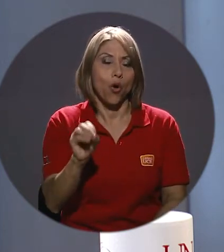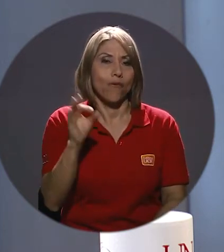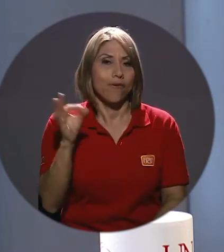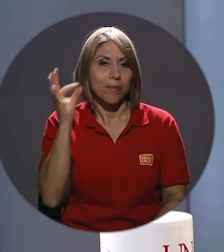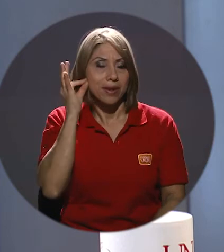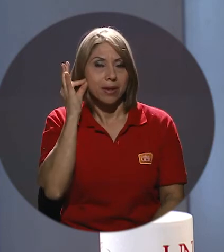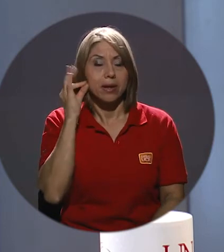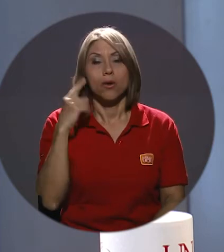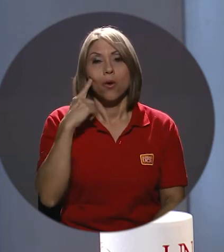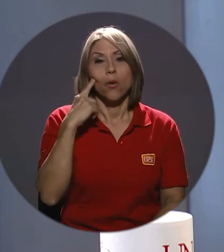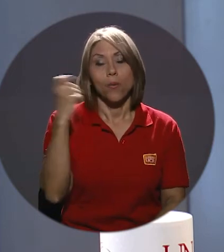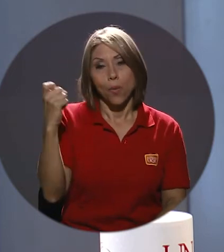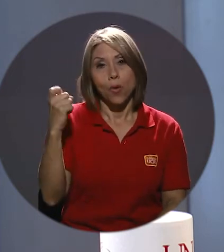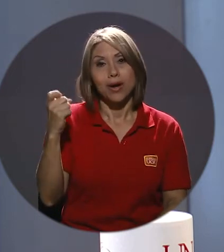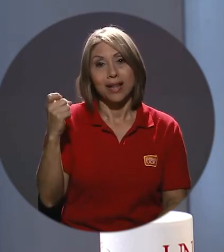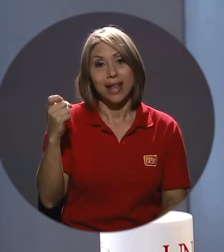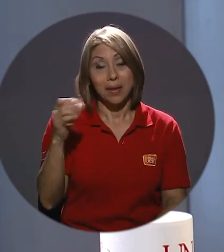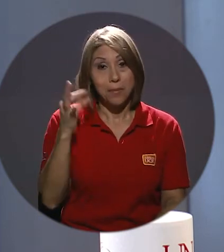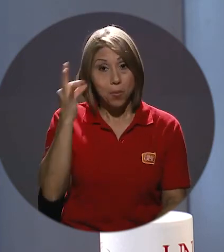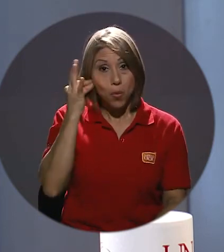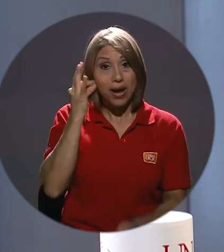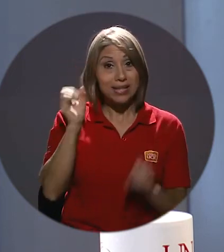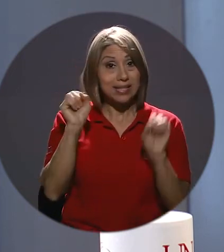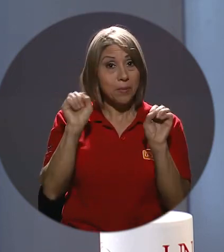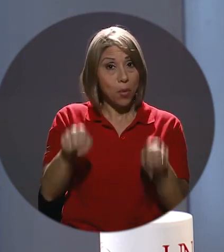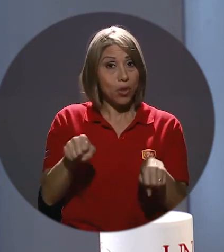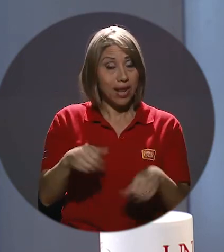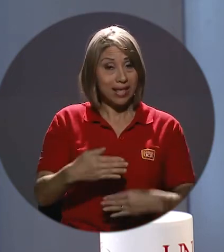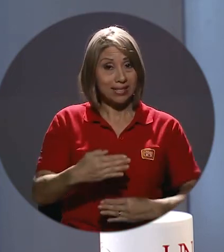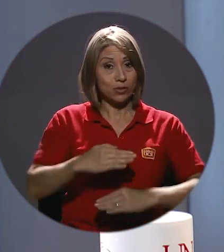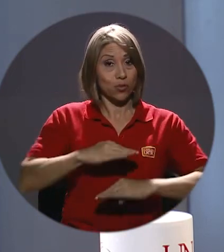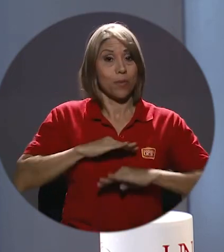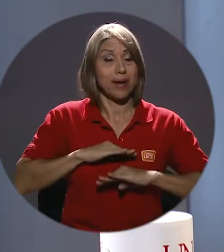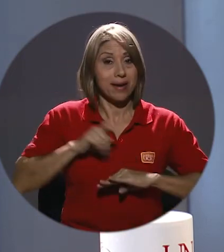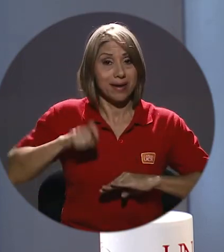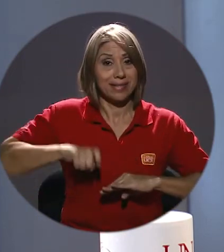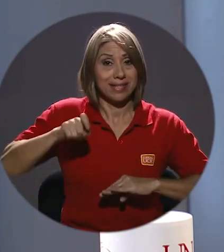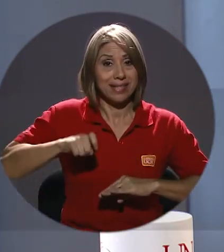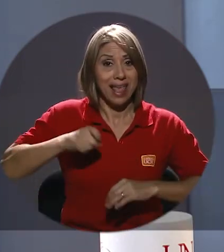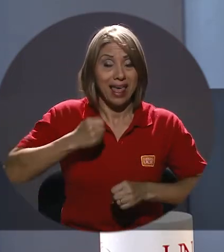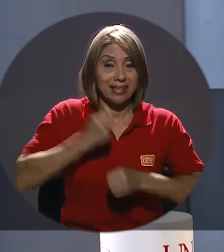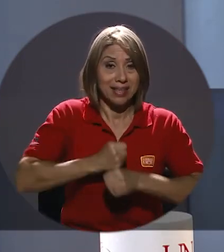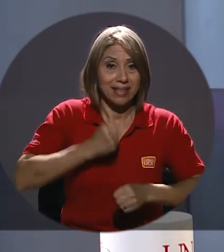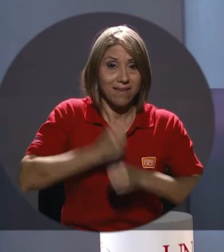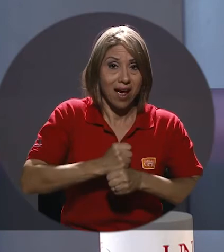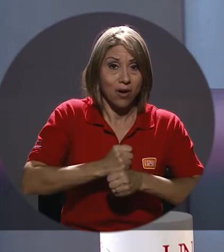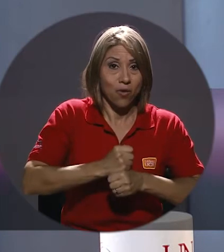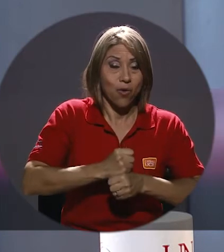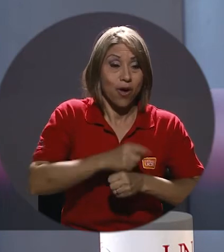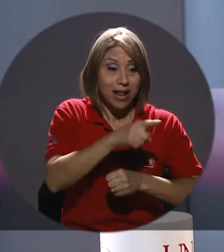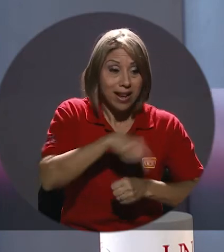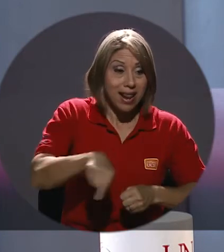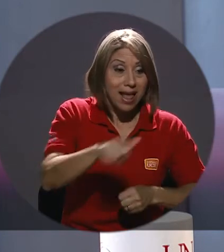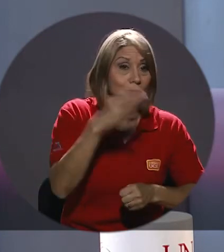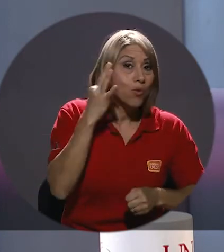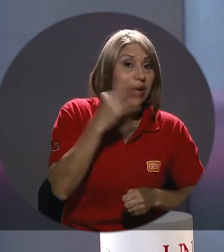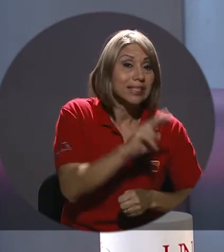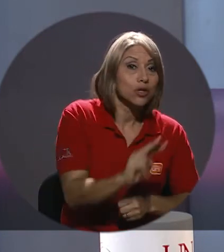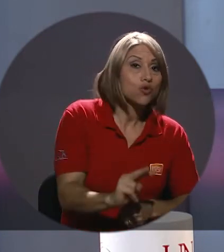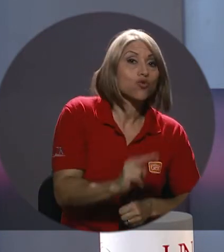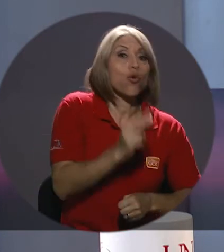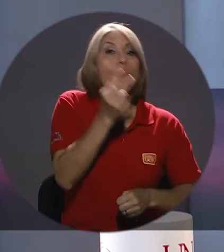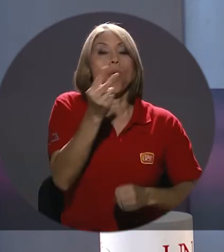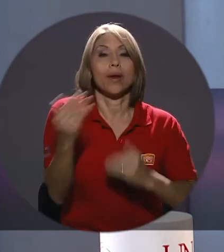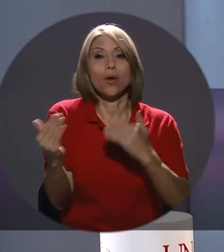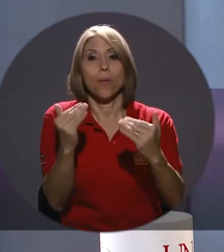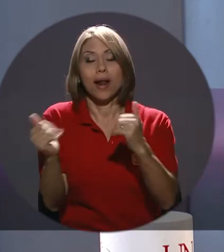que podría entrar a suplir las necesidades del sector productivo duplica el de los hombres y